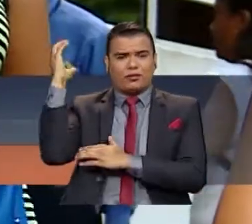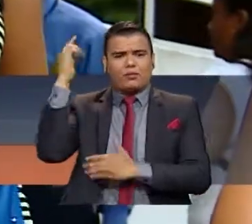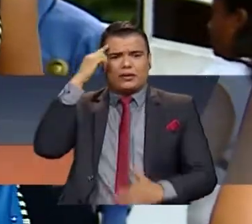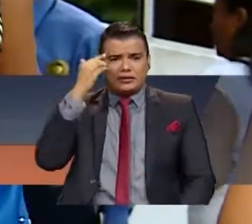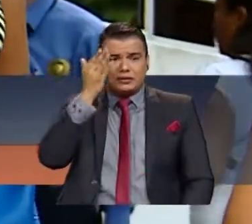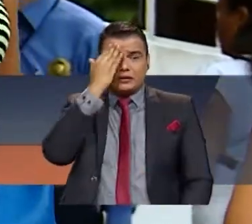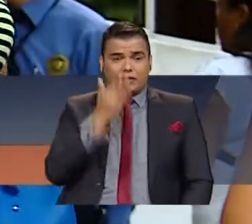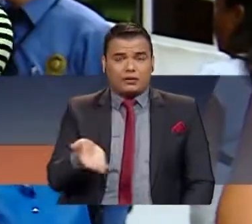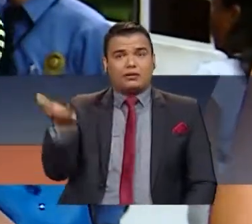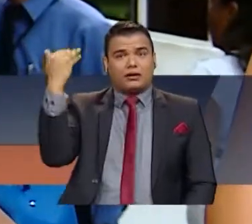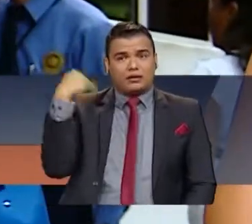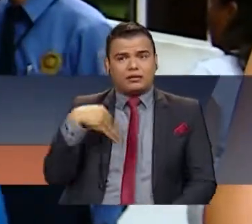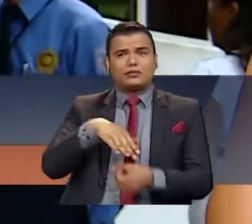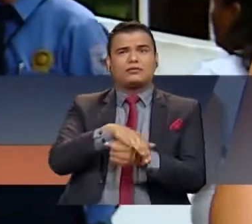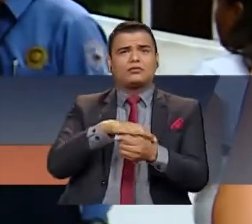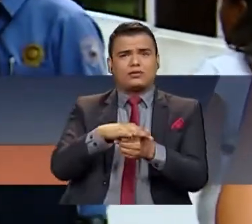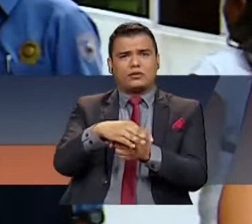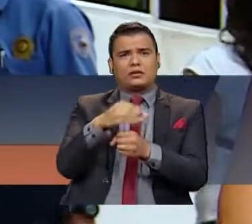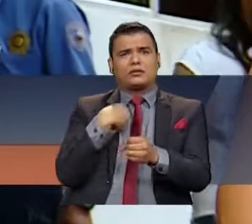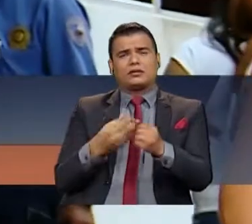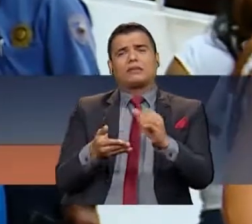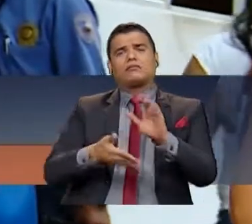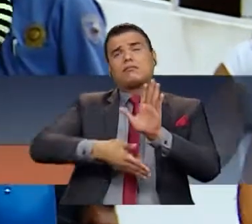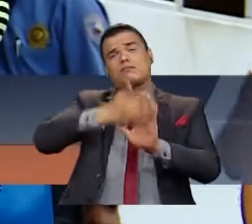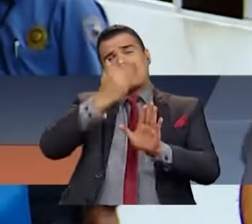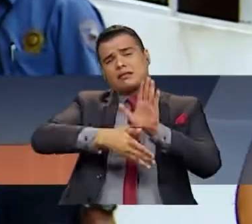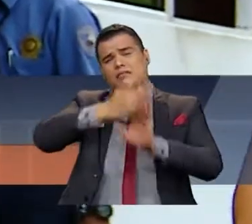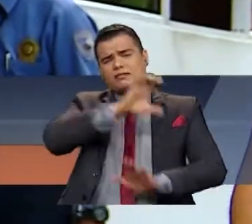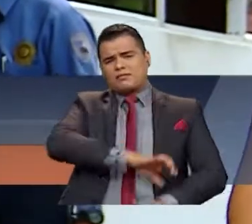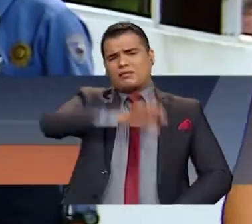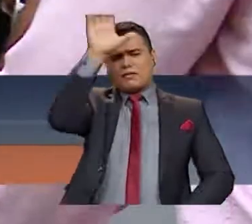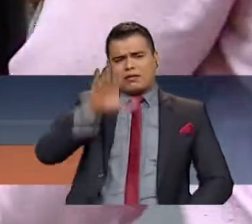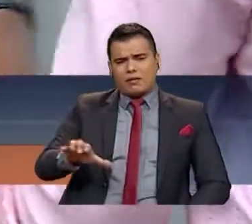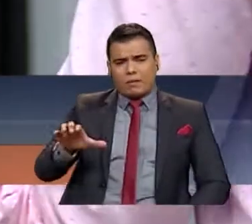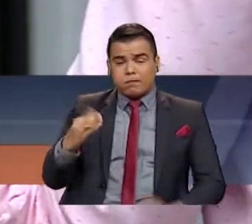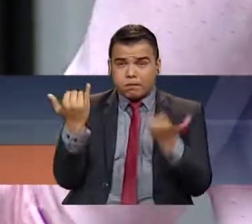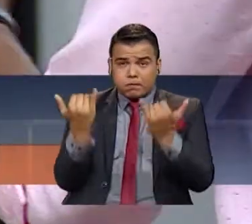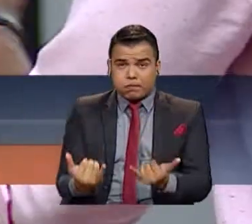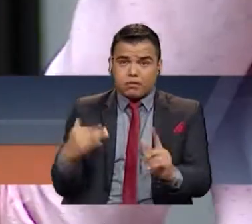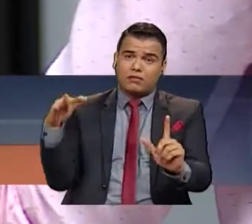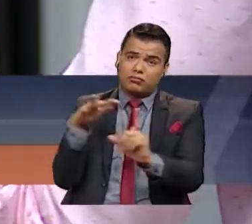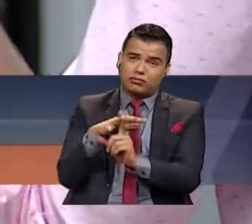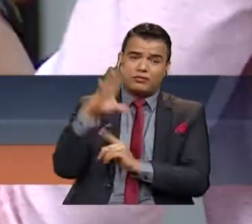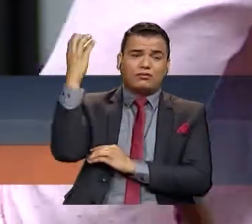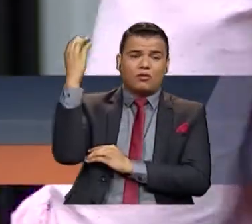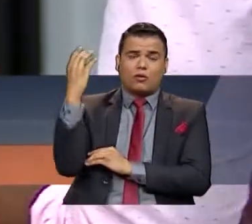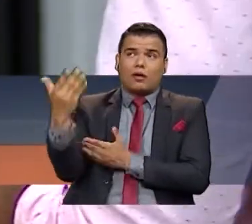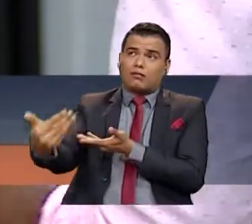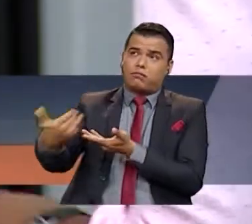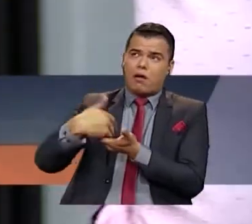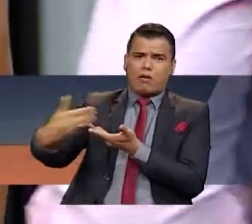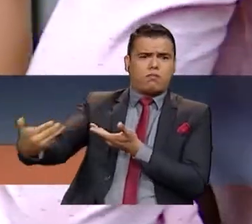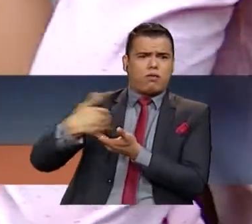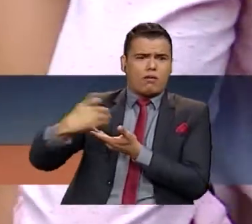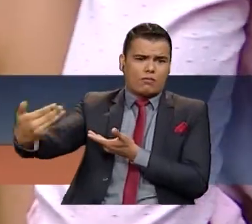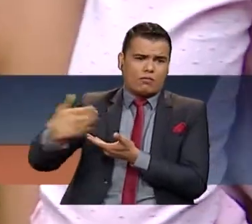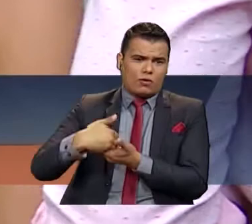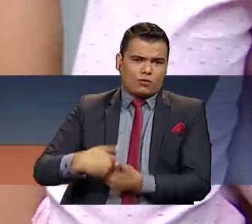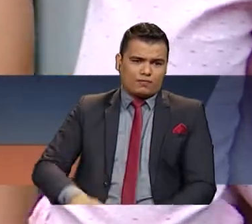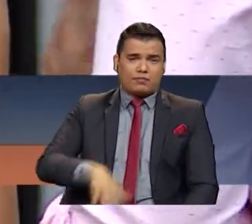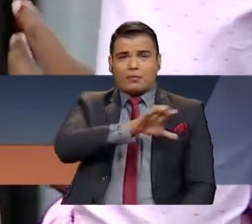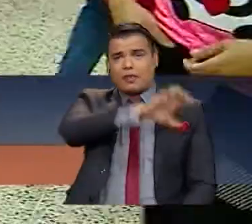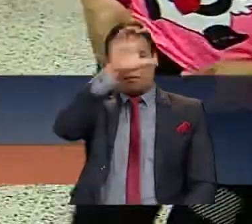ninguno ha vivido el fenómeno de la inmigración que paradójicamente hoy toca nuestras puertas, pero que a diferencia de las